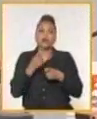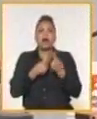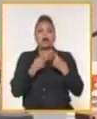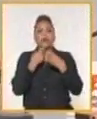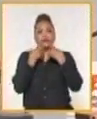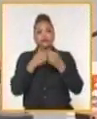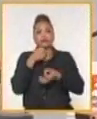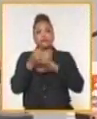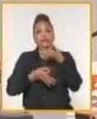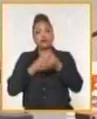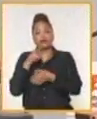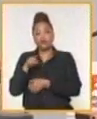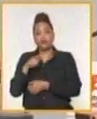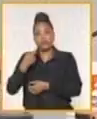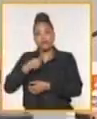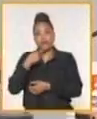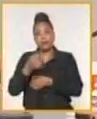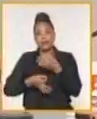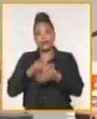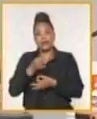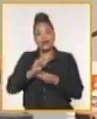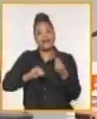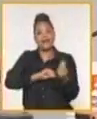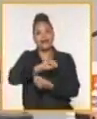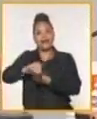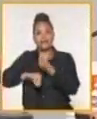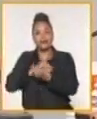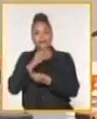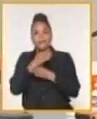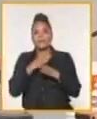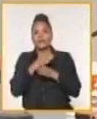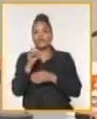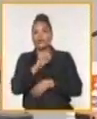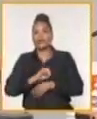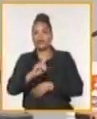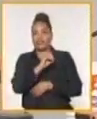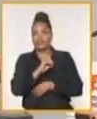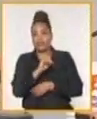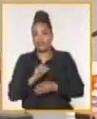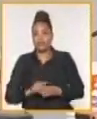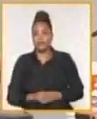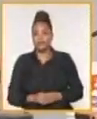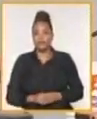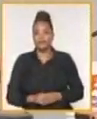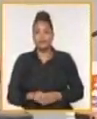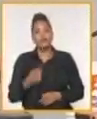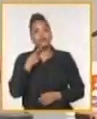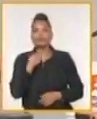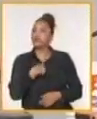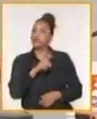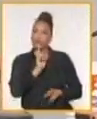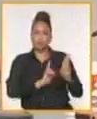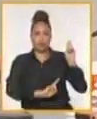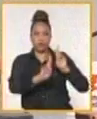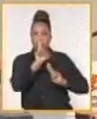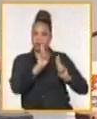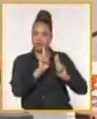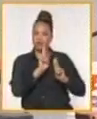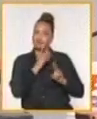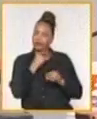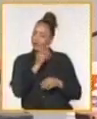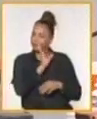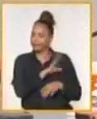tienes el deber de explicarlo aquí. Se está reconfigurando el Medio Oriente. Aquí es peligroso hablar a veces. Bueno, no estoy de acuerdo con cosas que dijo mi amigo, pero lo voy a dejar pasar.